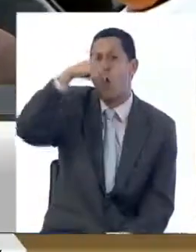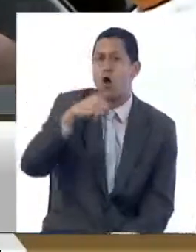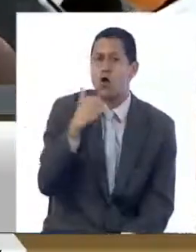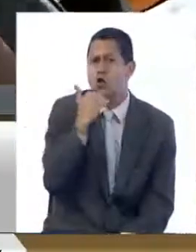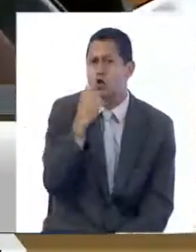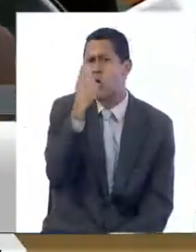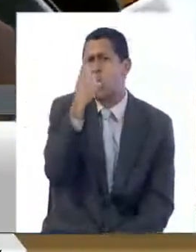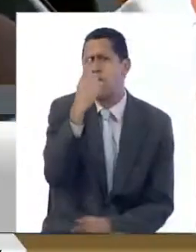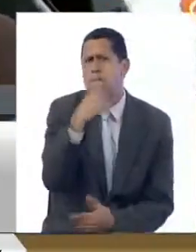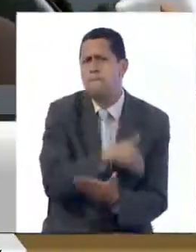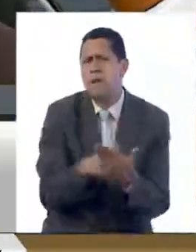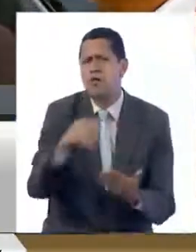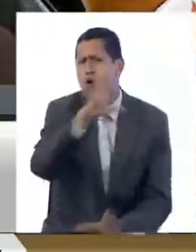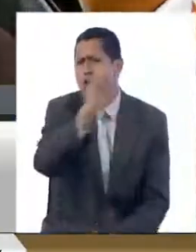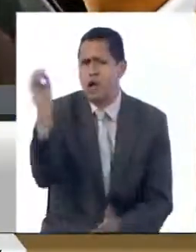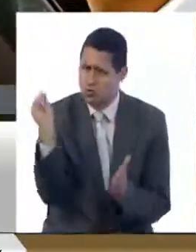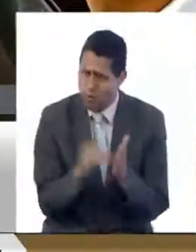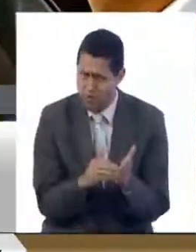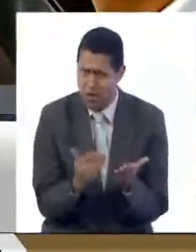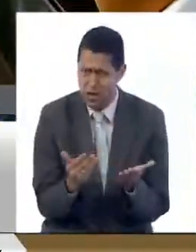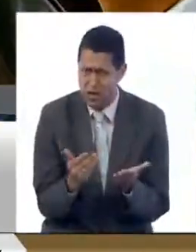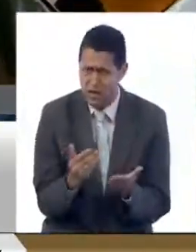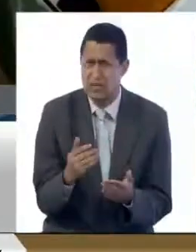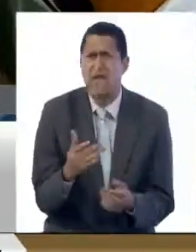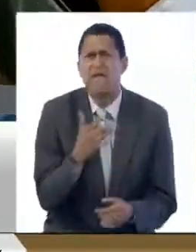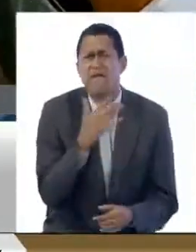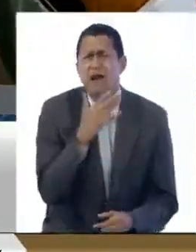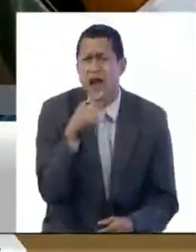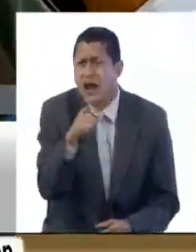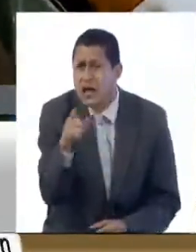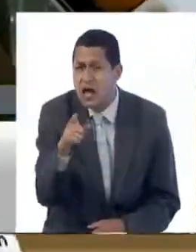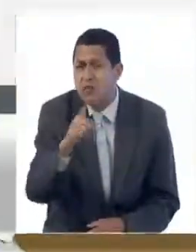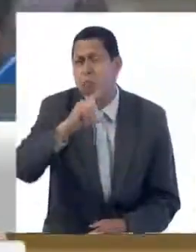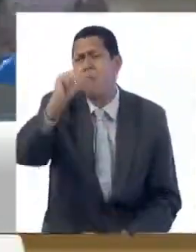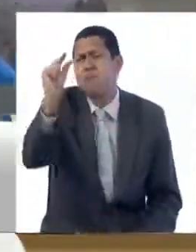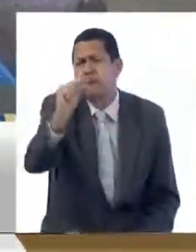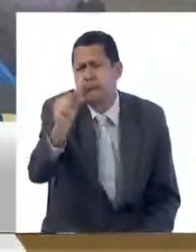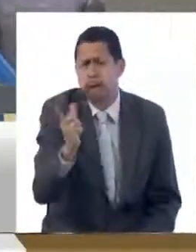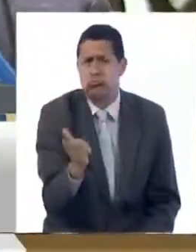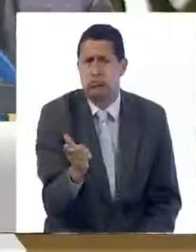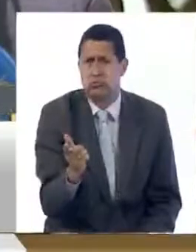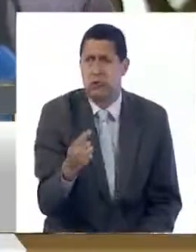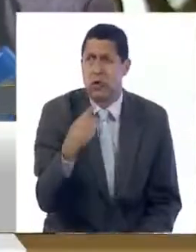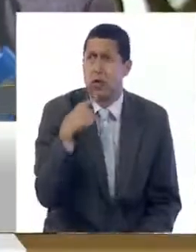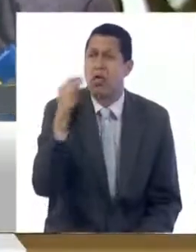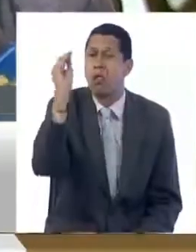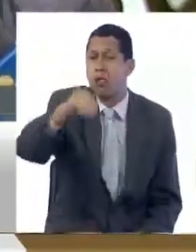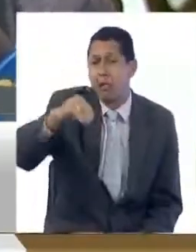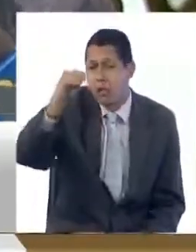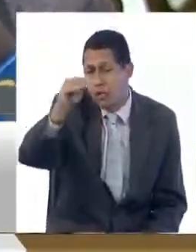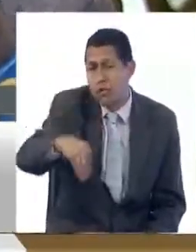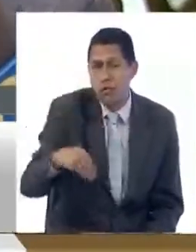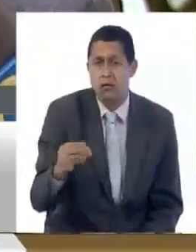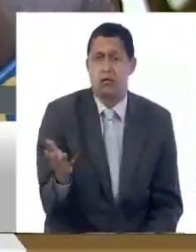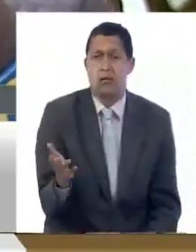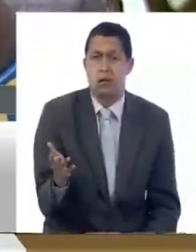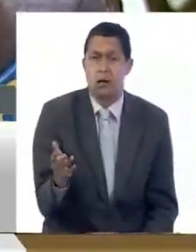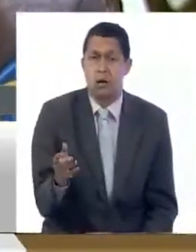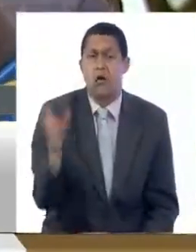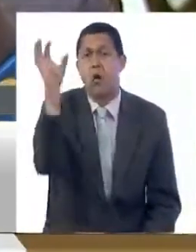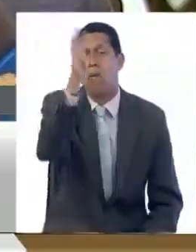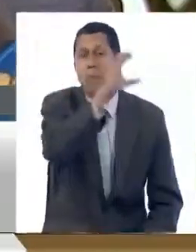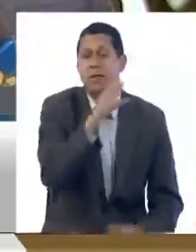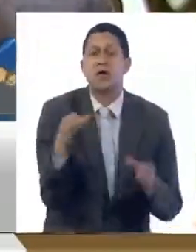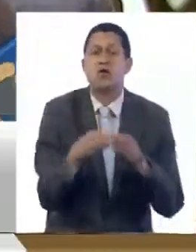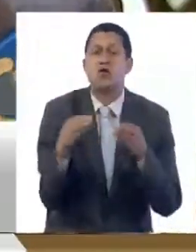el 1.500.000 dólares. El costo de las vacunas es sensiblemente barato. Lo que le solicitamos a los llamados, a los países del llamado